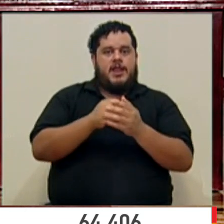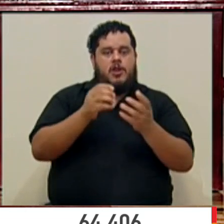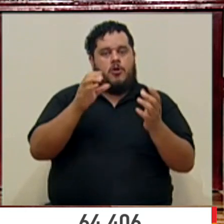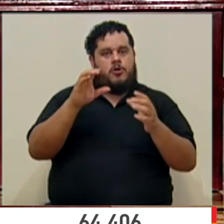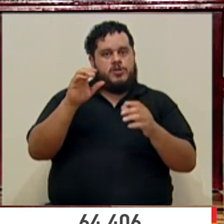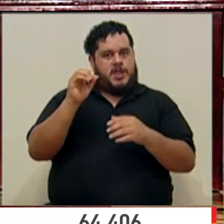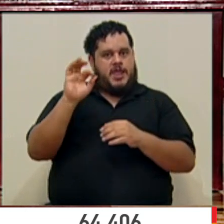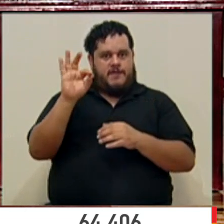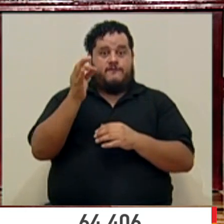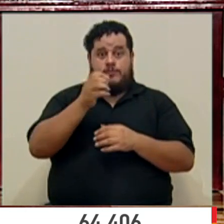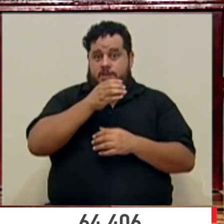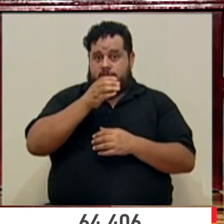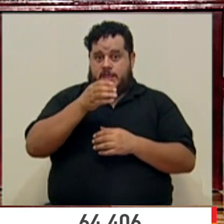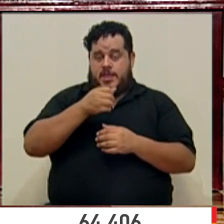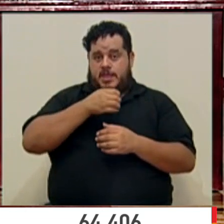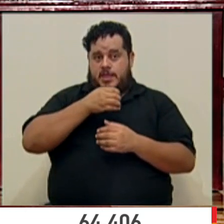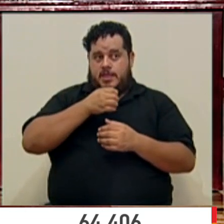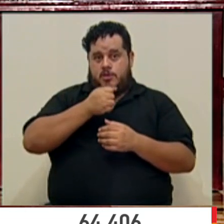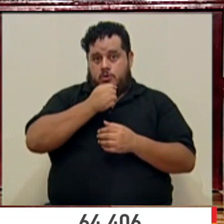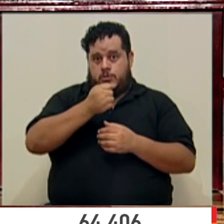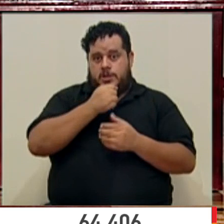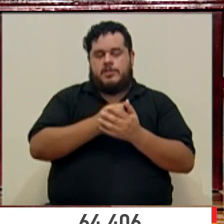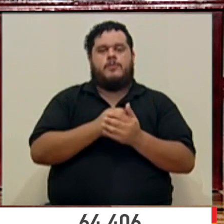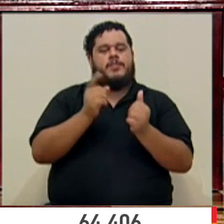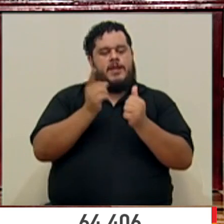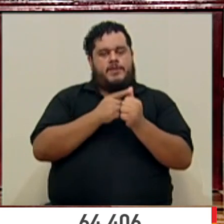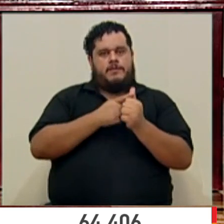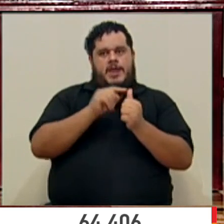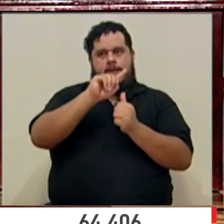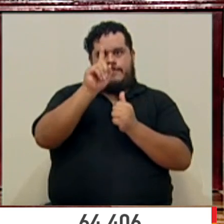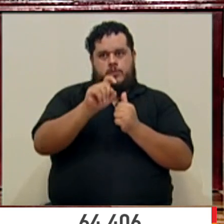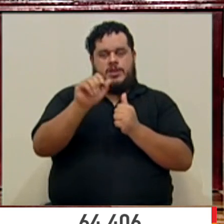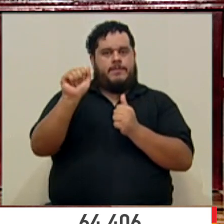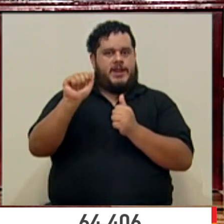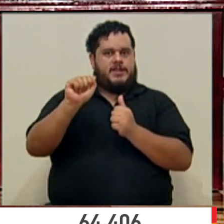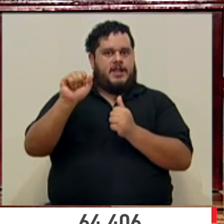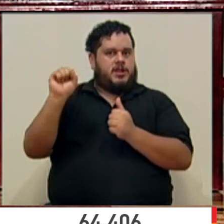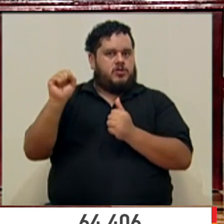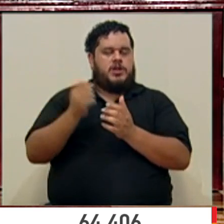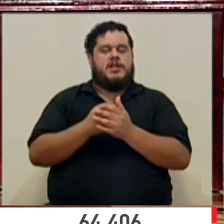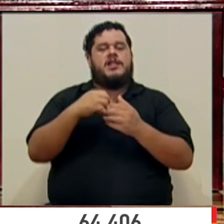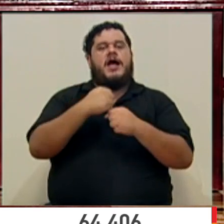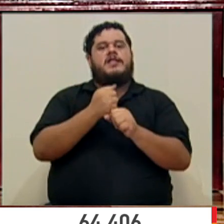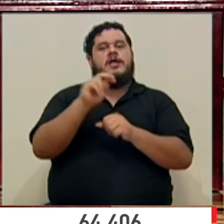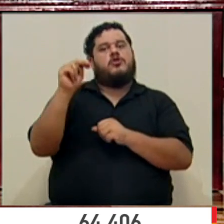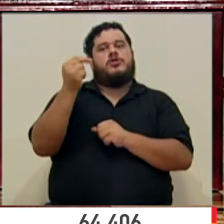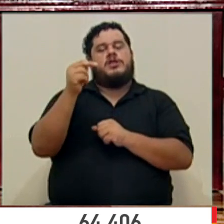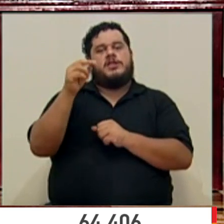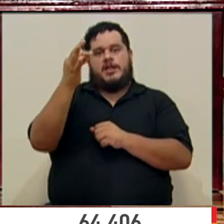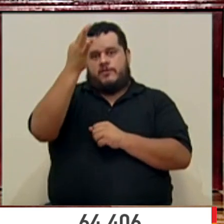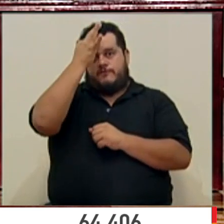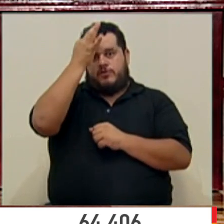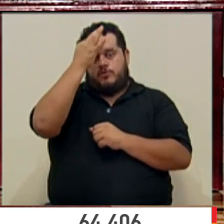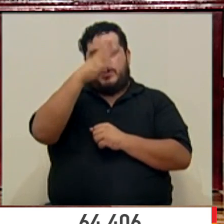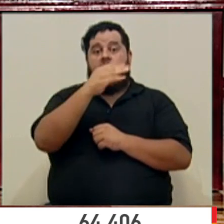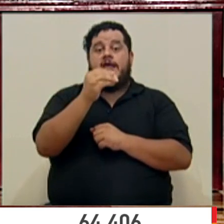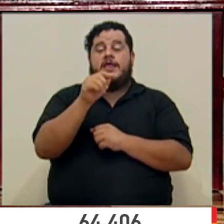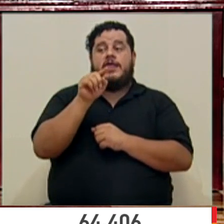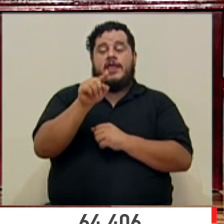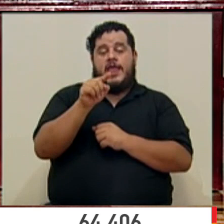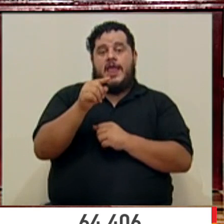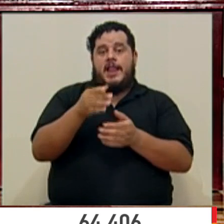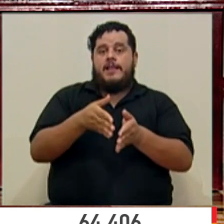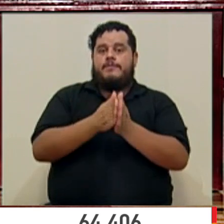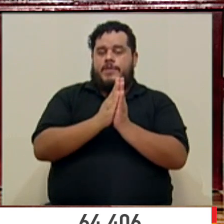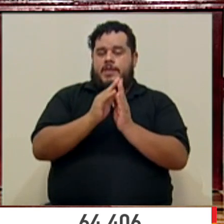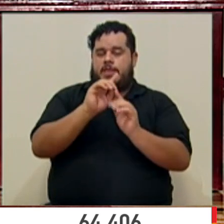regionales. La primera consulta es para don Alexander Solís, la realiza Noticias Fortuna y el colega solicita